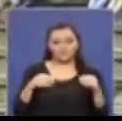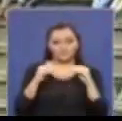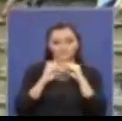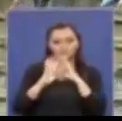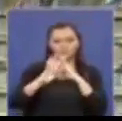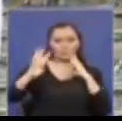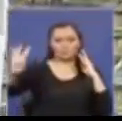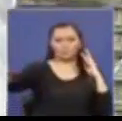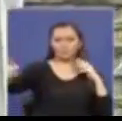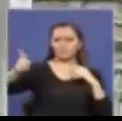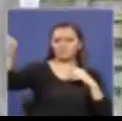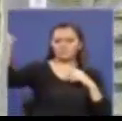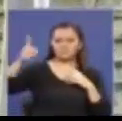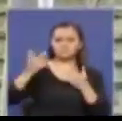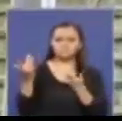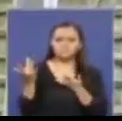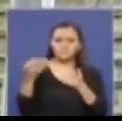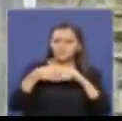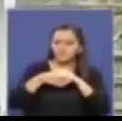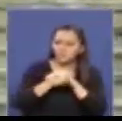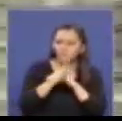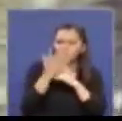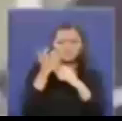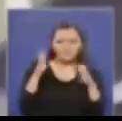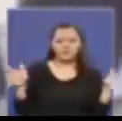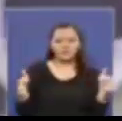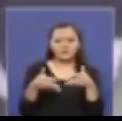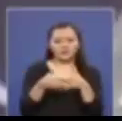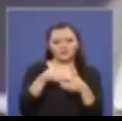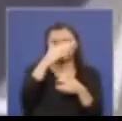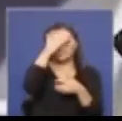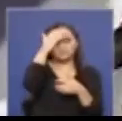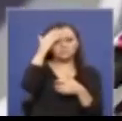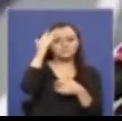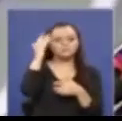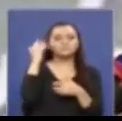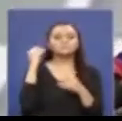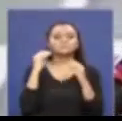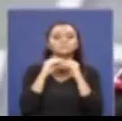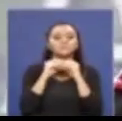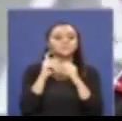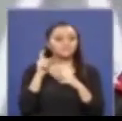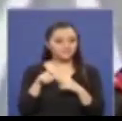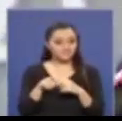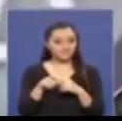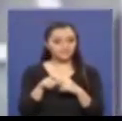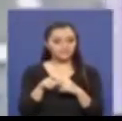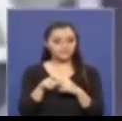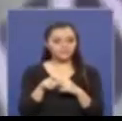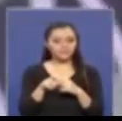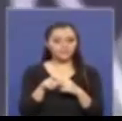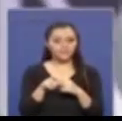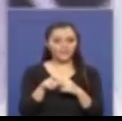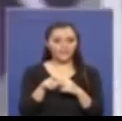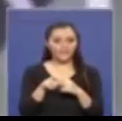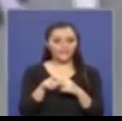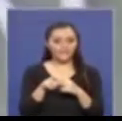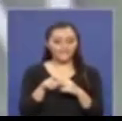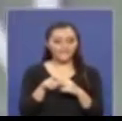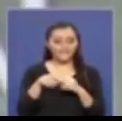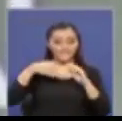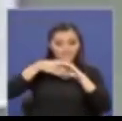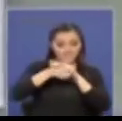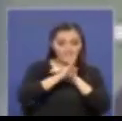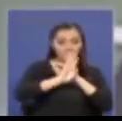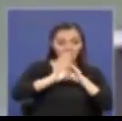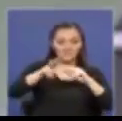una cola bien grande afuera, gente que todavía está entrando, esperando entrar, y los que dejan entrar los hacen sentar en las gradas,